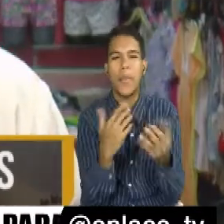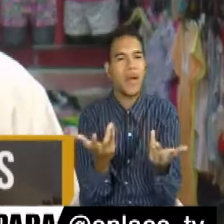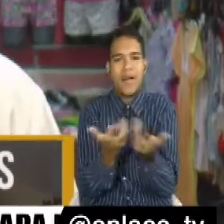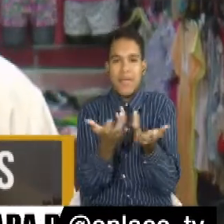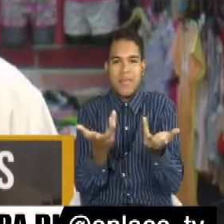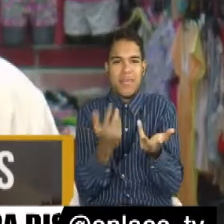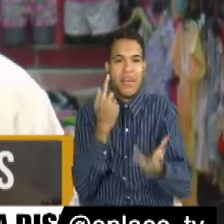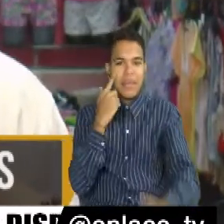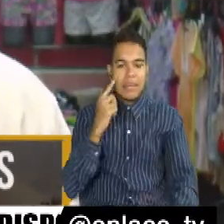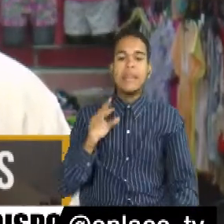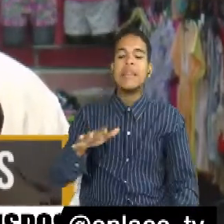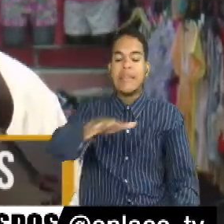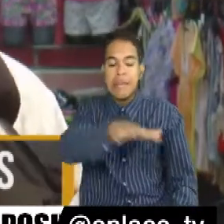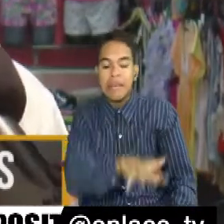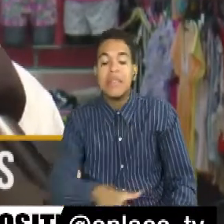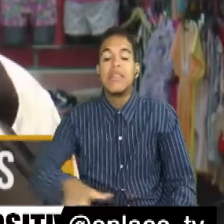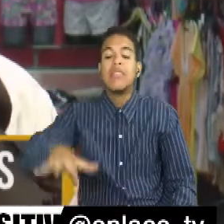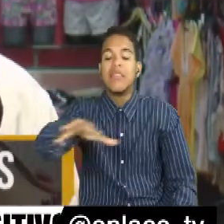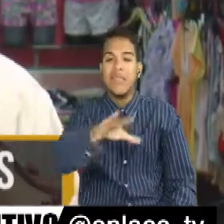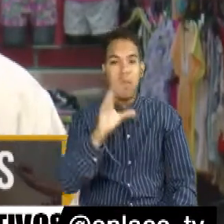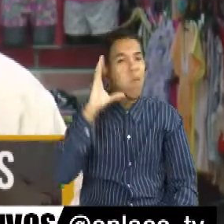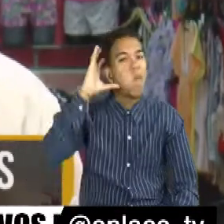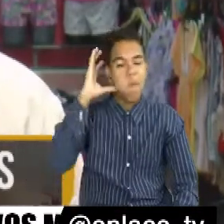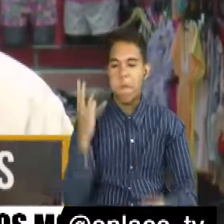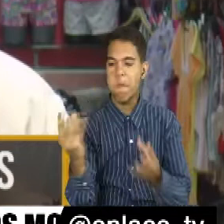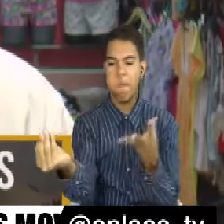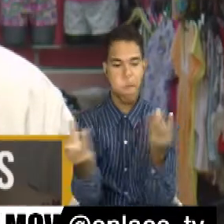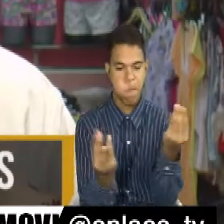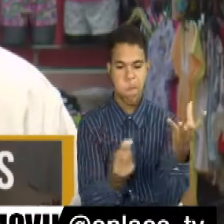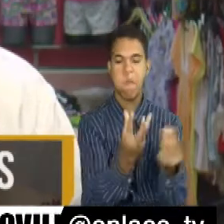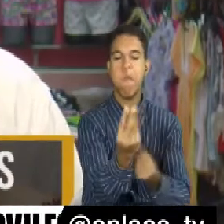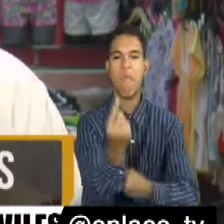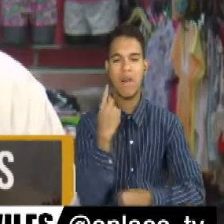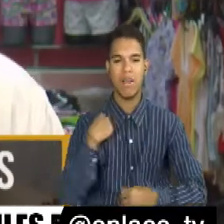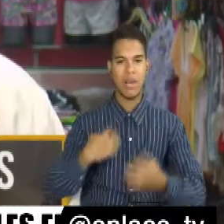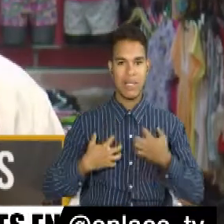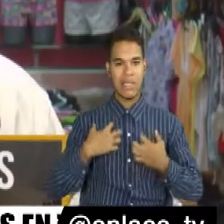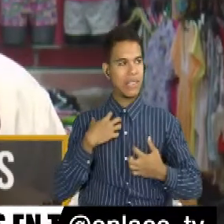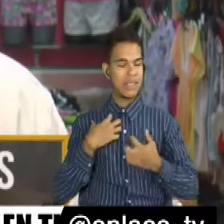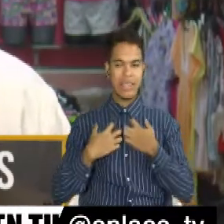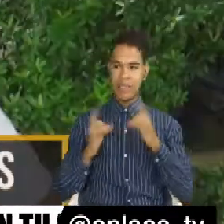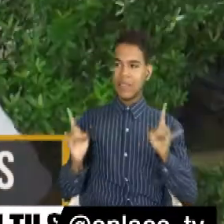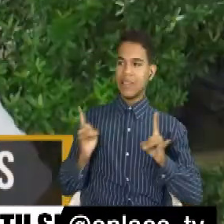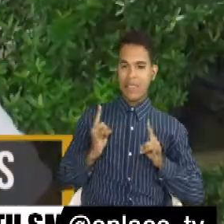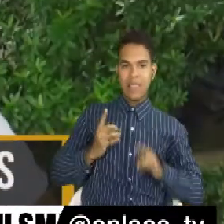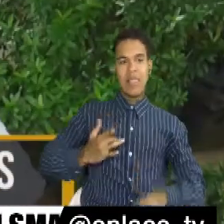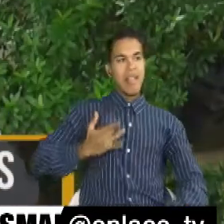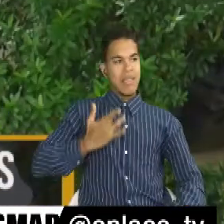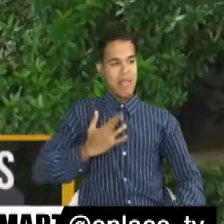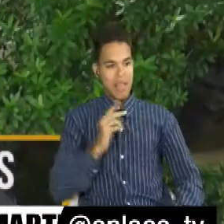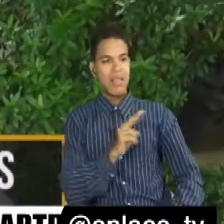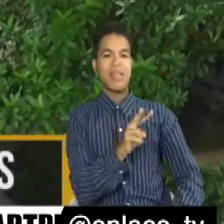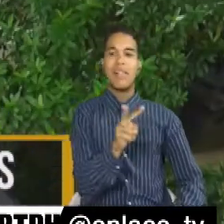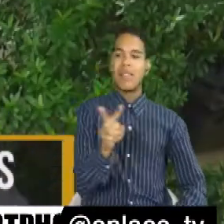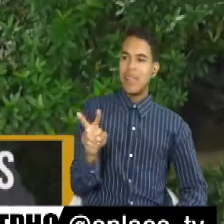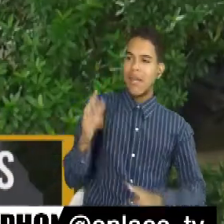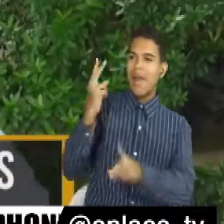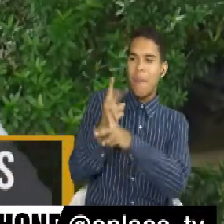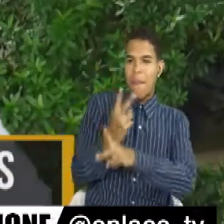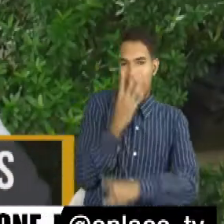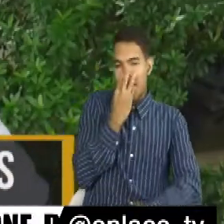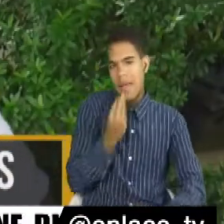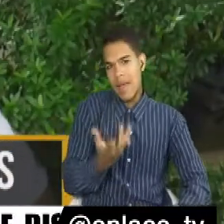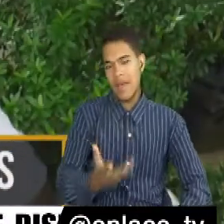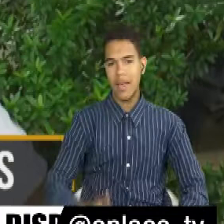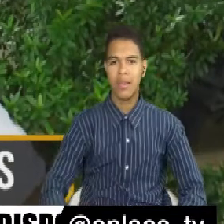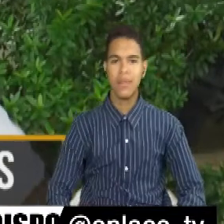siente la presencia de los actores armados, tanto ilegales como legales. En las últimas semanas se conoció de al